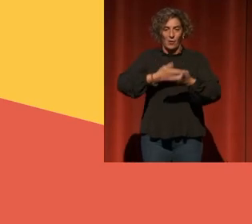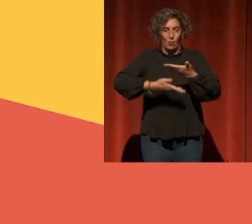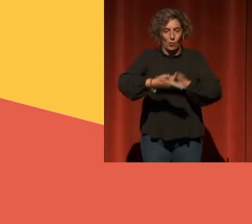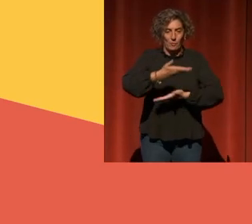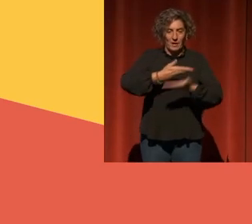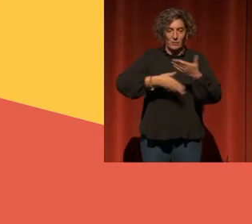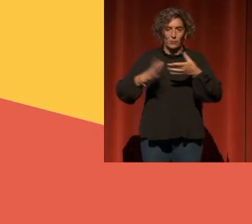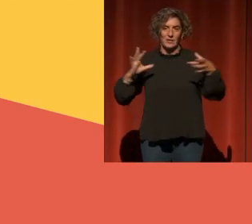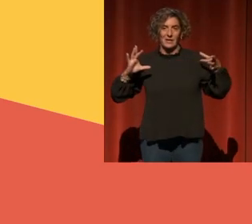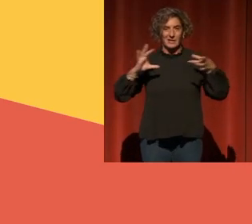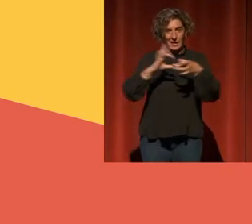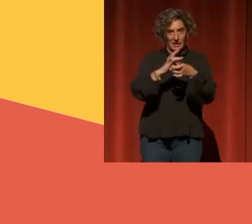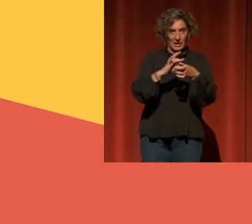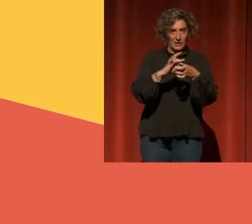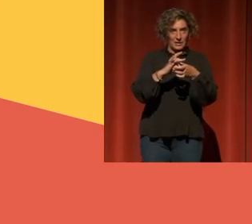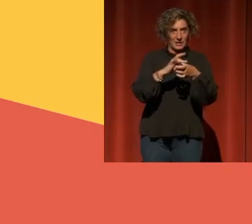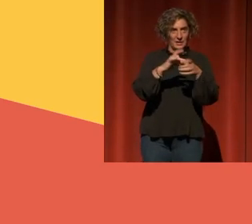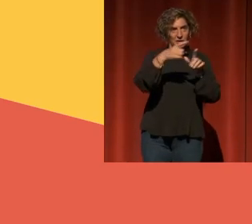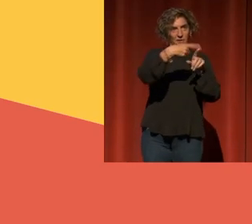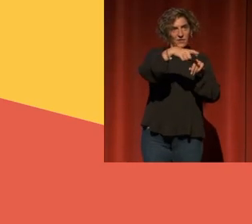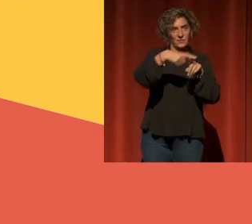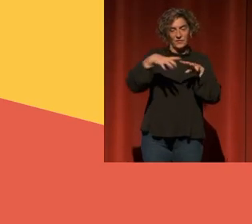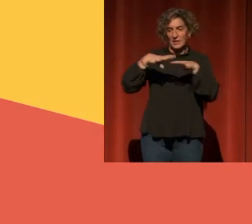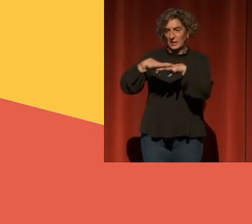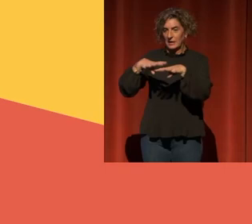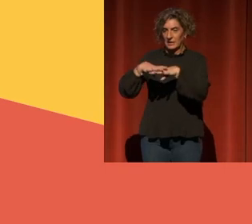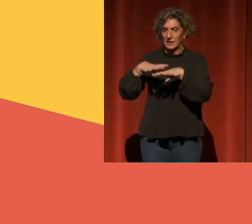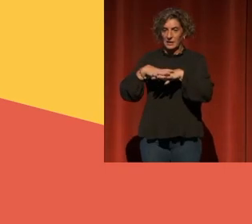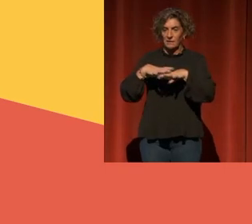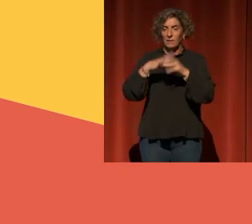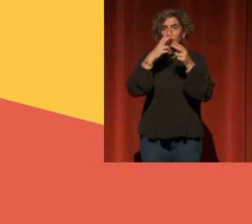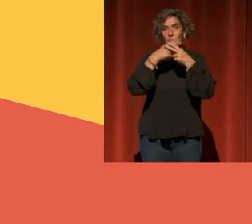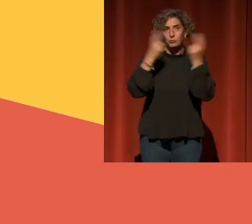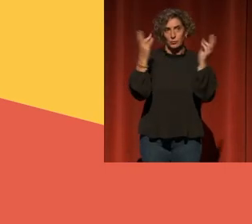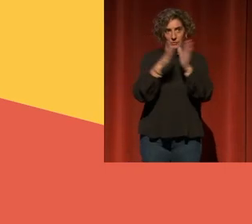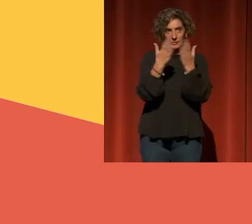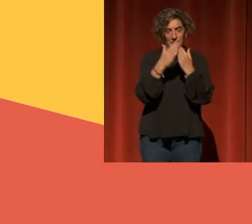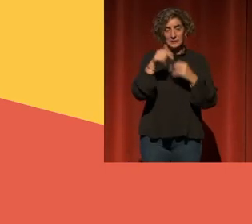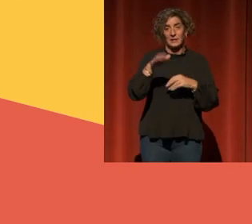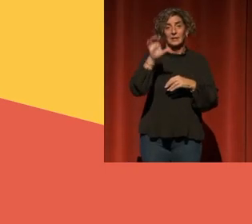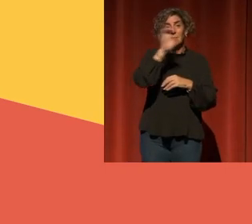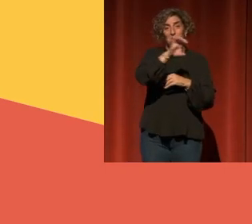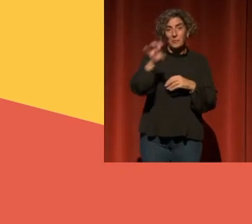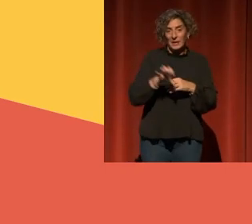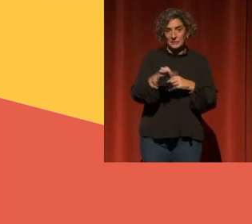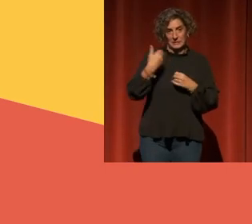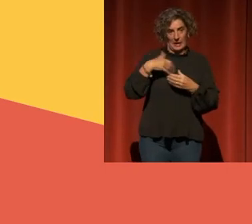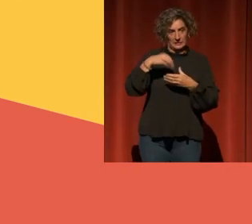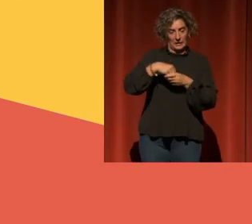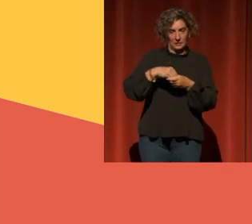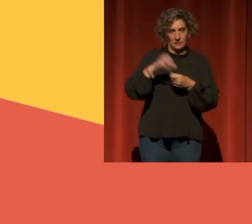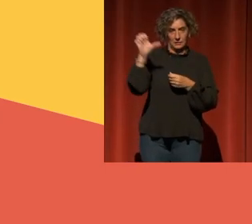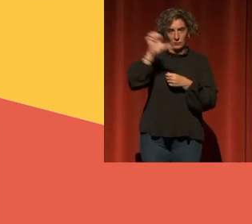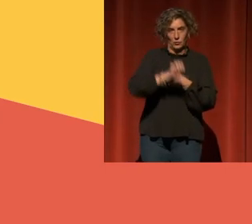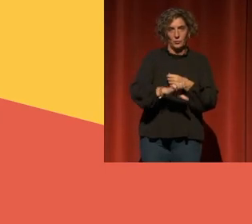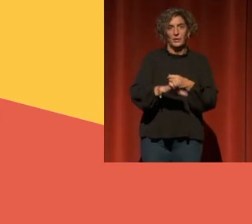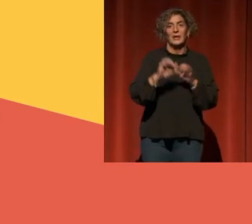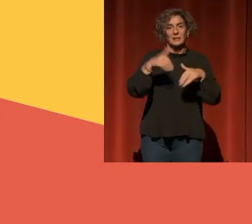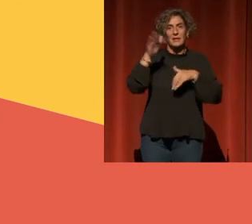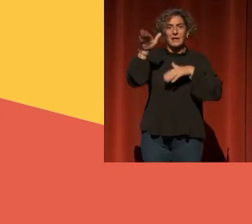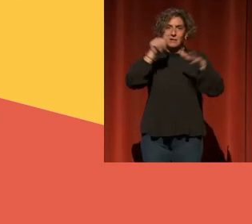alianzas entre las diferentes redes de bibliotecas públicas en los países comunitarios a la vez que llama a la